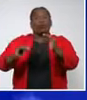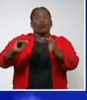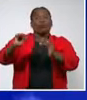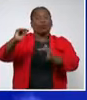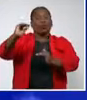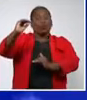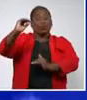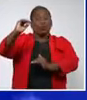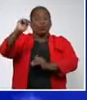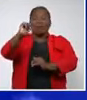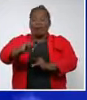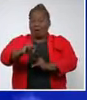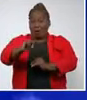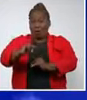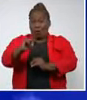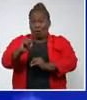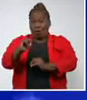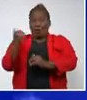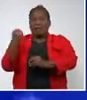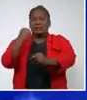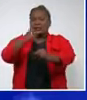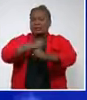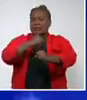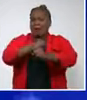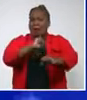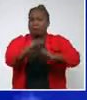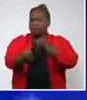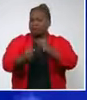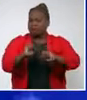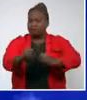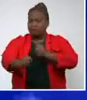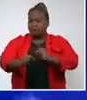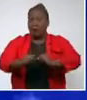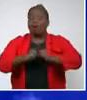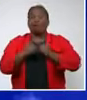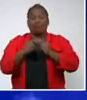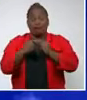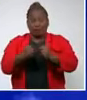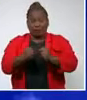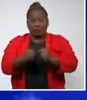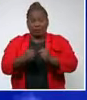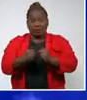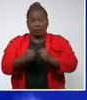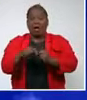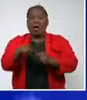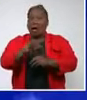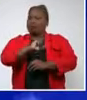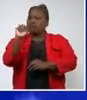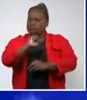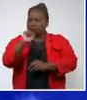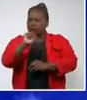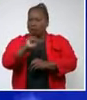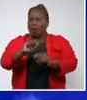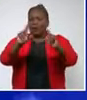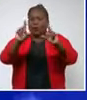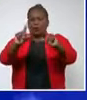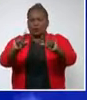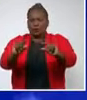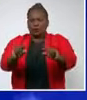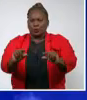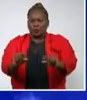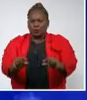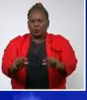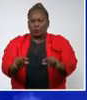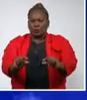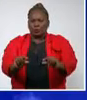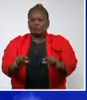Sin embargo, con el trabajo que se viene realizando, pues se ha logrado reducir de la manera que